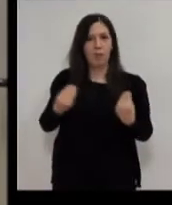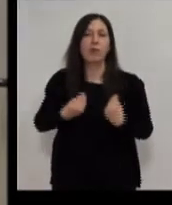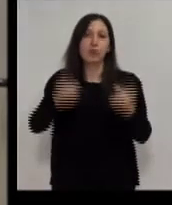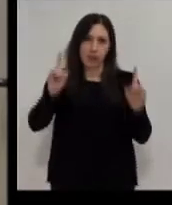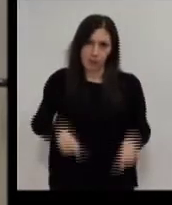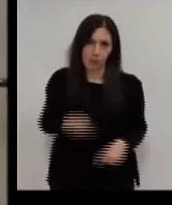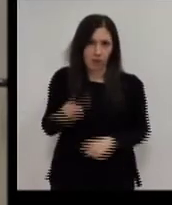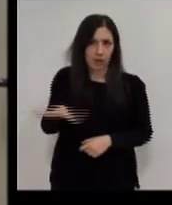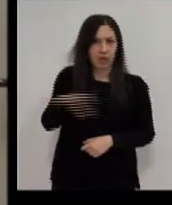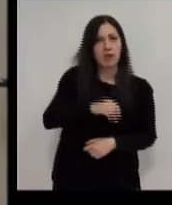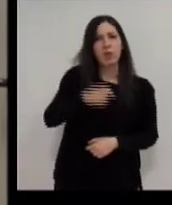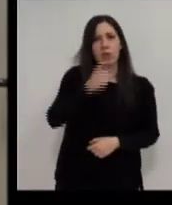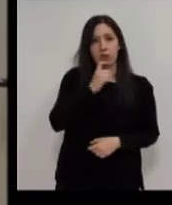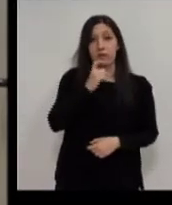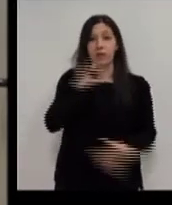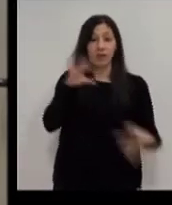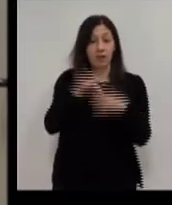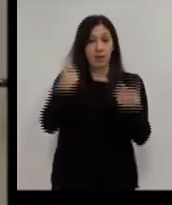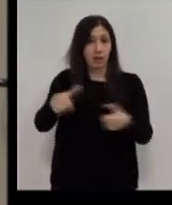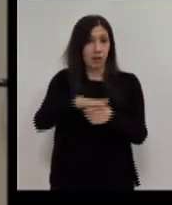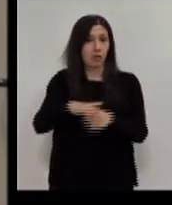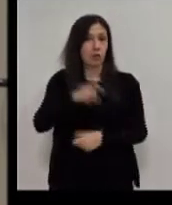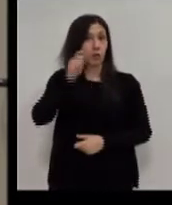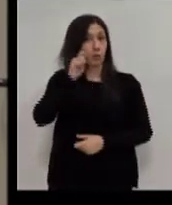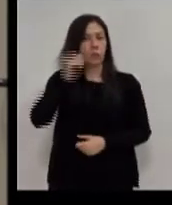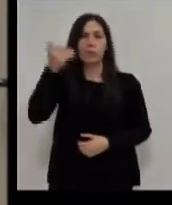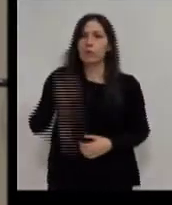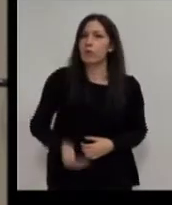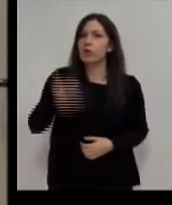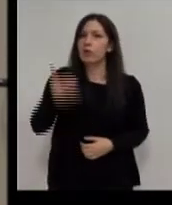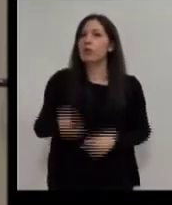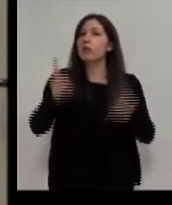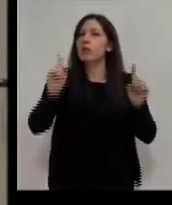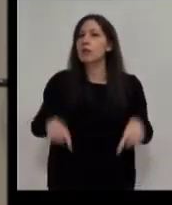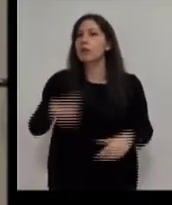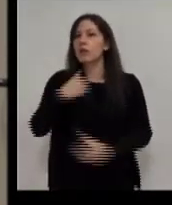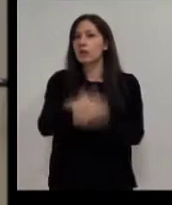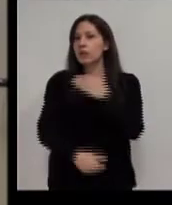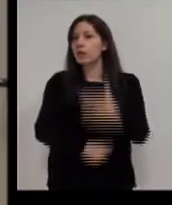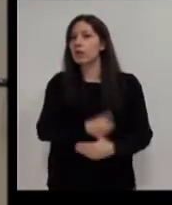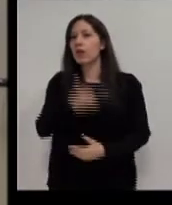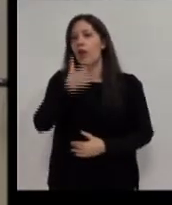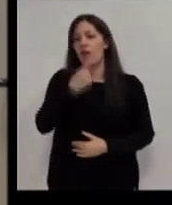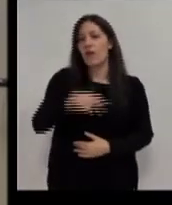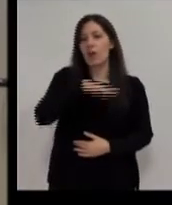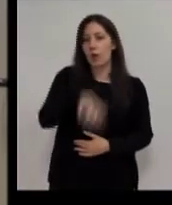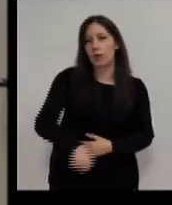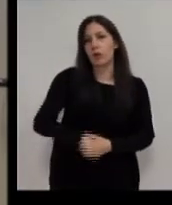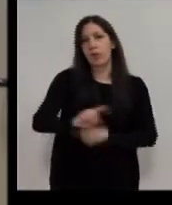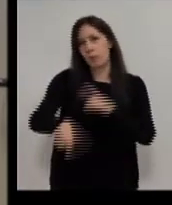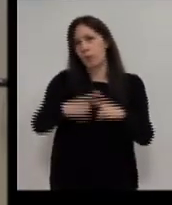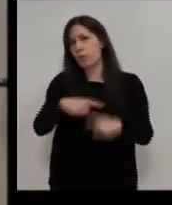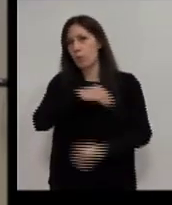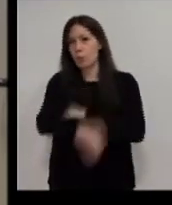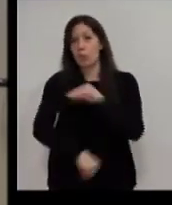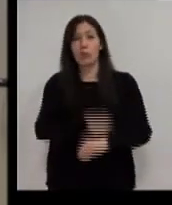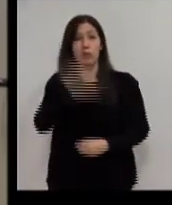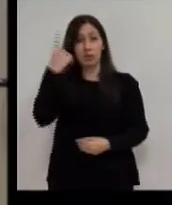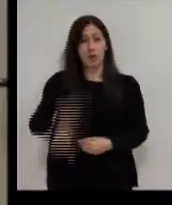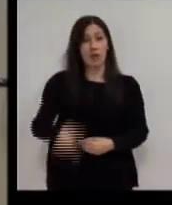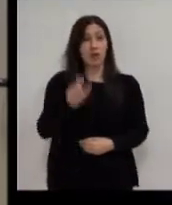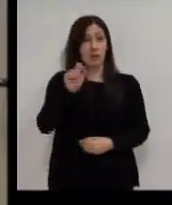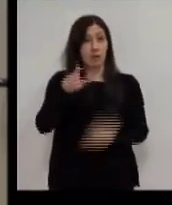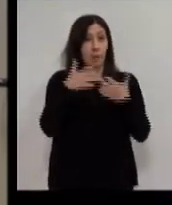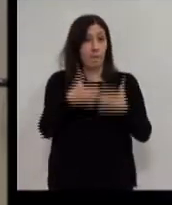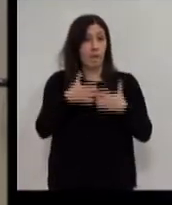también. Esto creo que en el turismo es básico, es muy importante, ¿no? Habilitar procedimientos de fácil adquisición